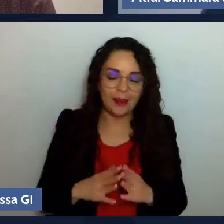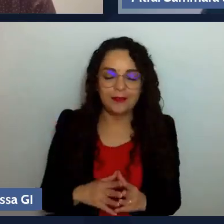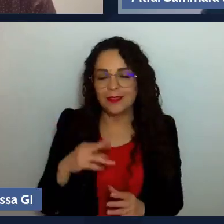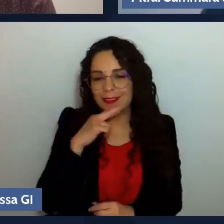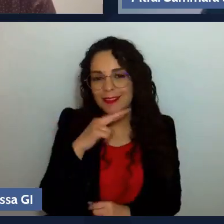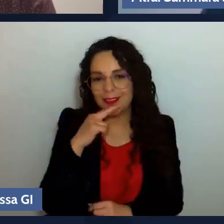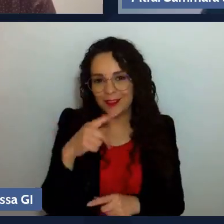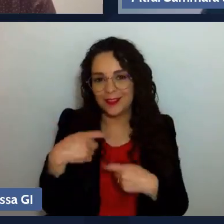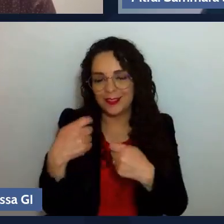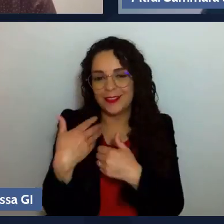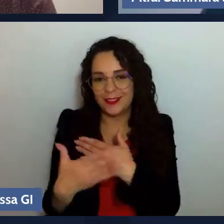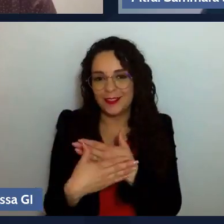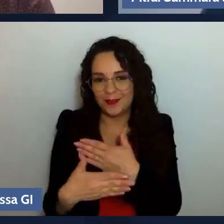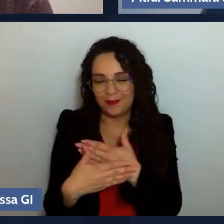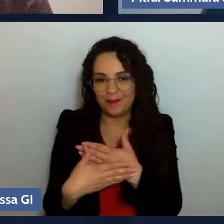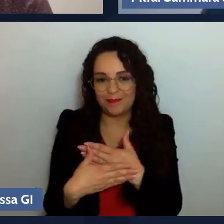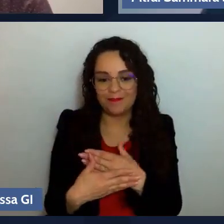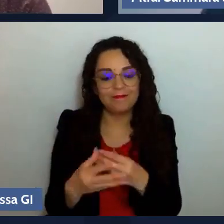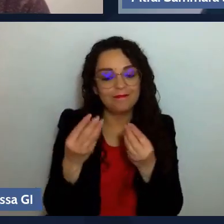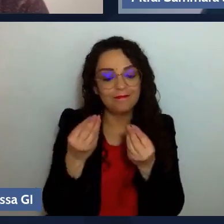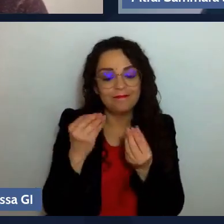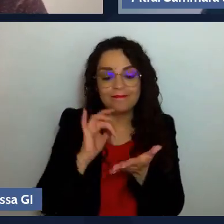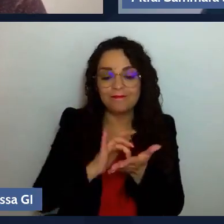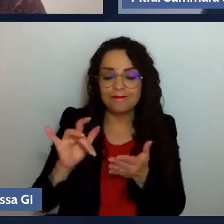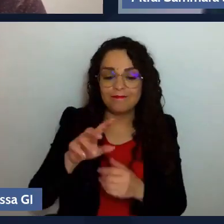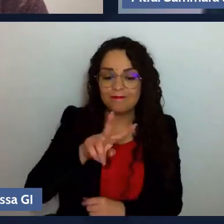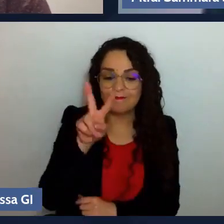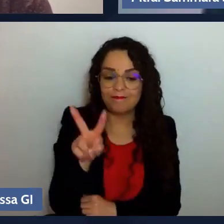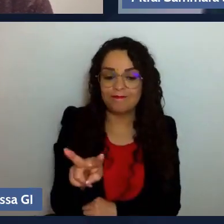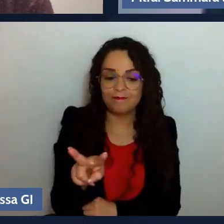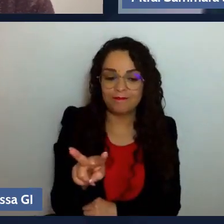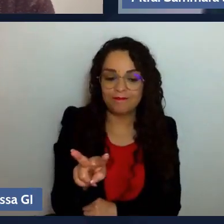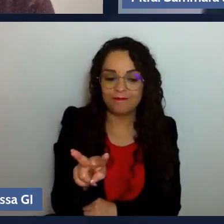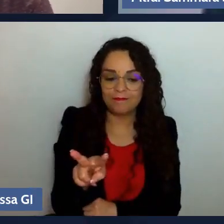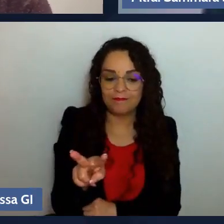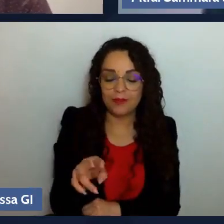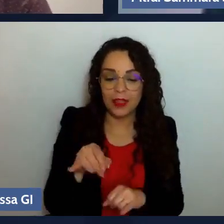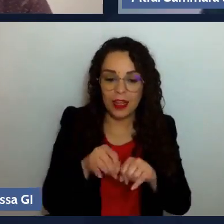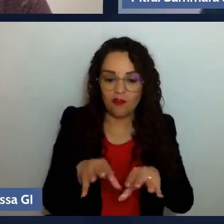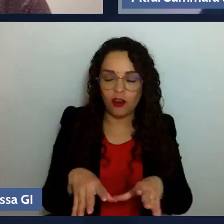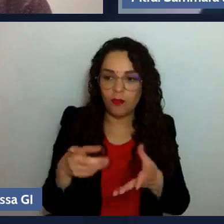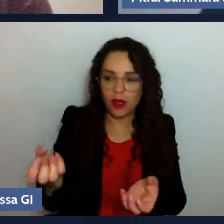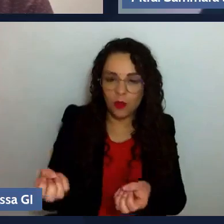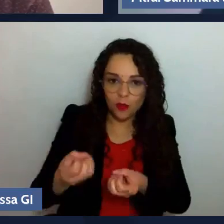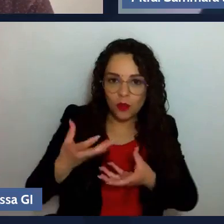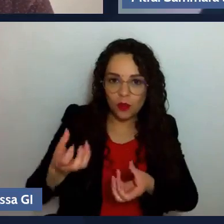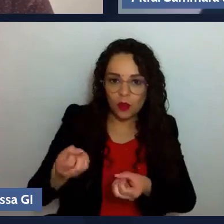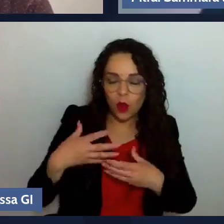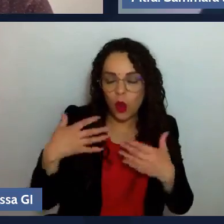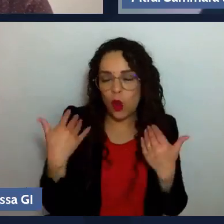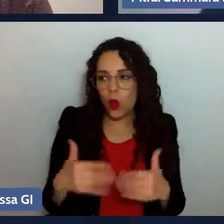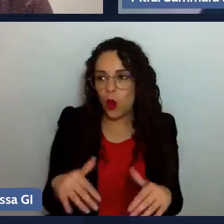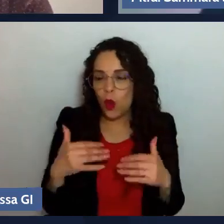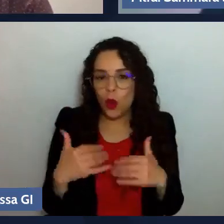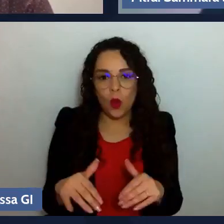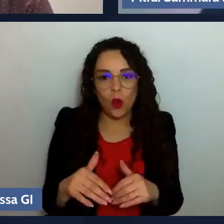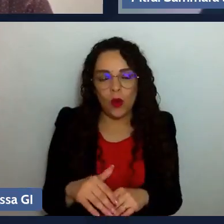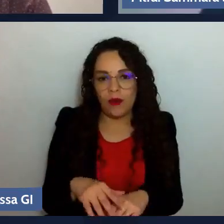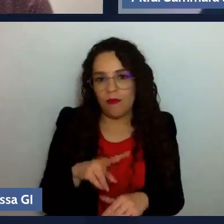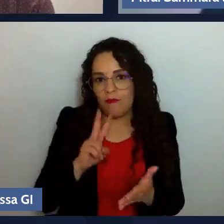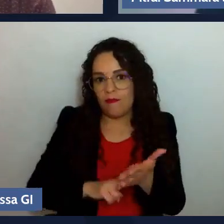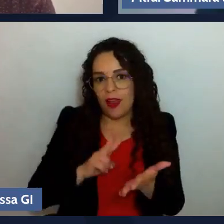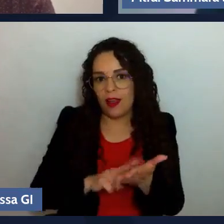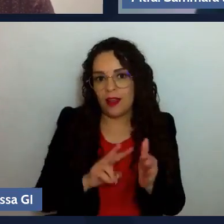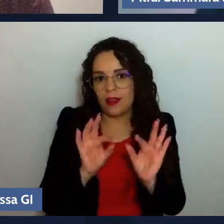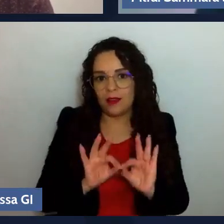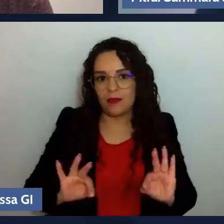pues agradezco mucho de verdad toda esta información. Gracias, maestra.